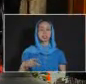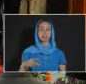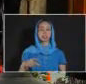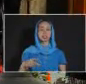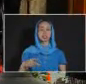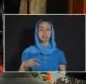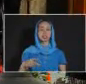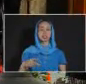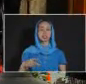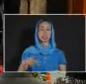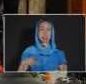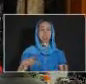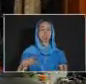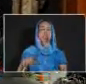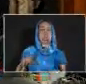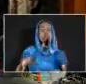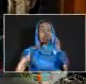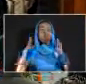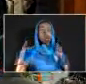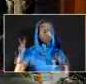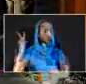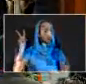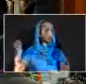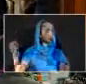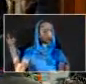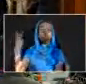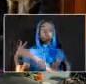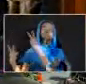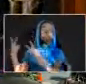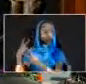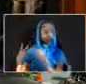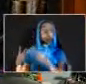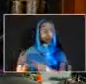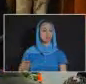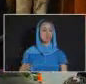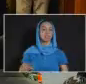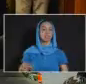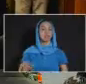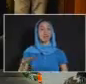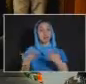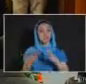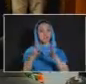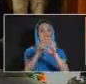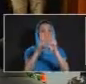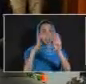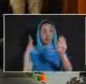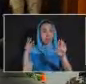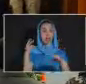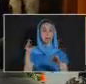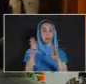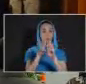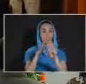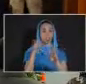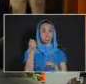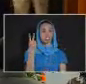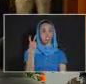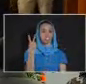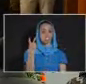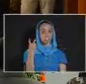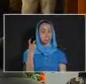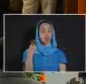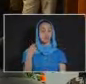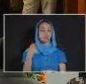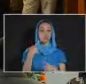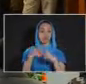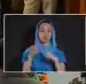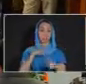Amén. Abrir esa puerta, hermano. Pero hay que volverla a cerrar, echar llave, tragarse la llave o tirarla al